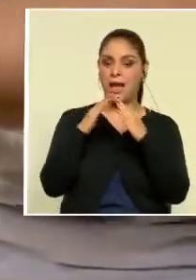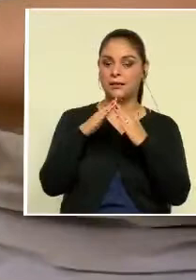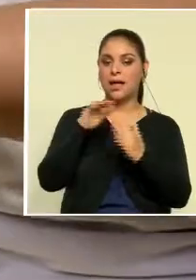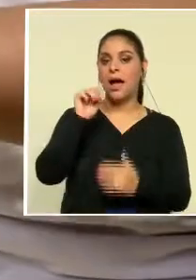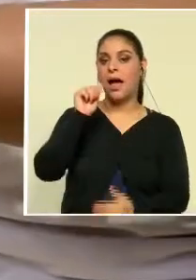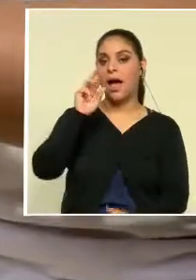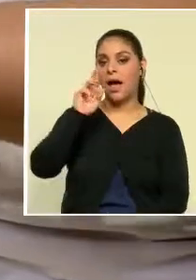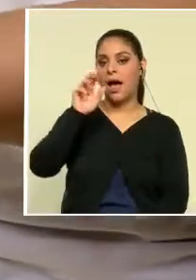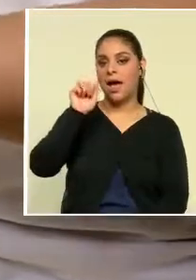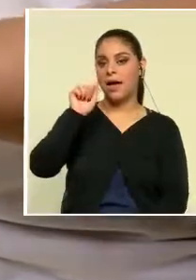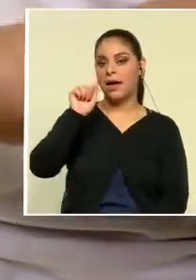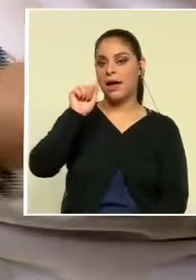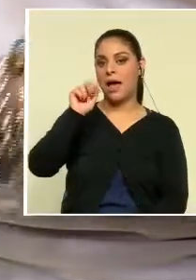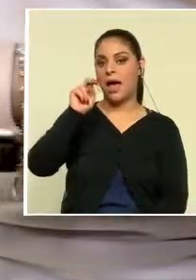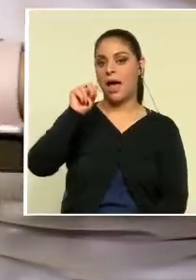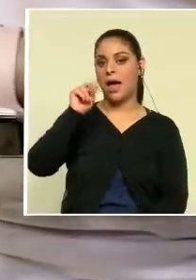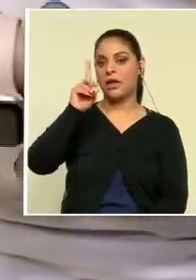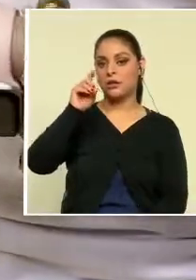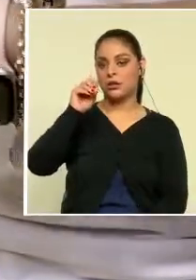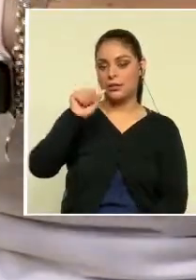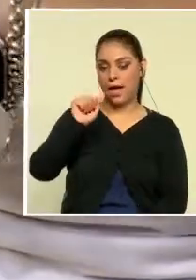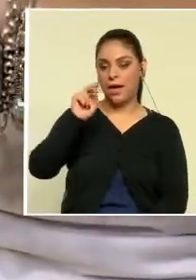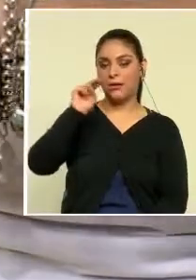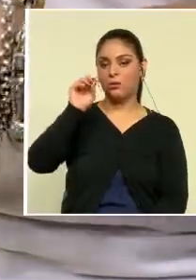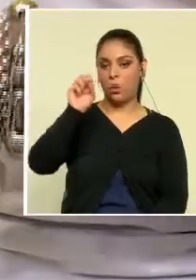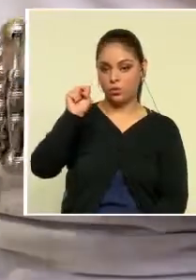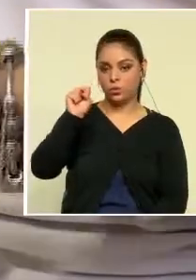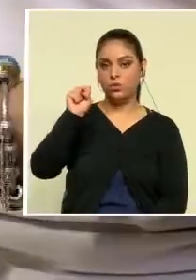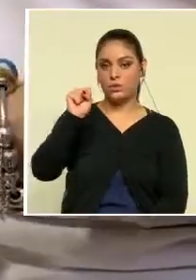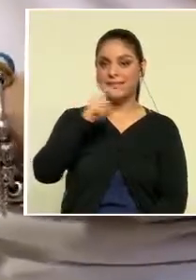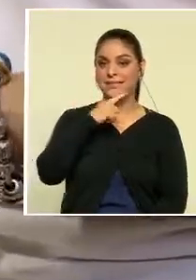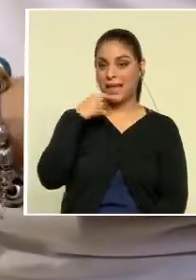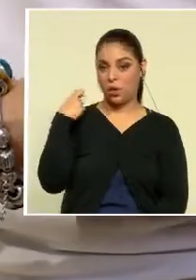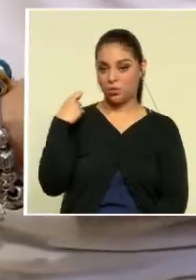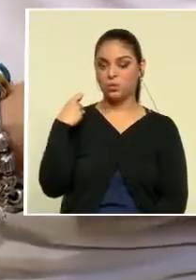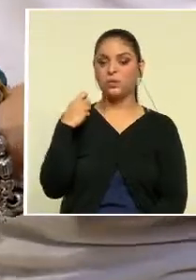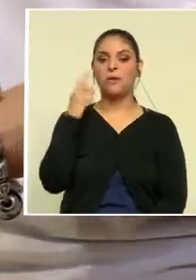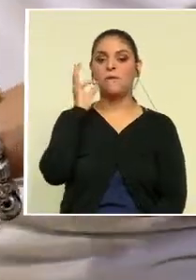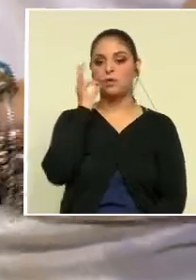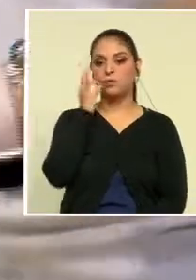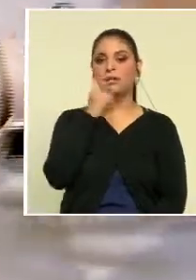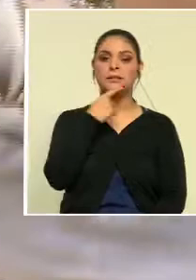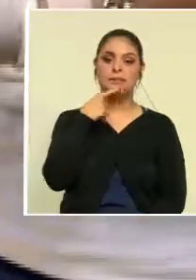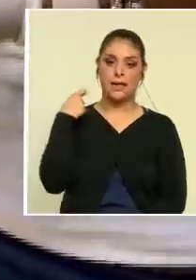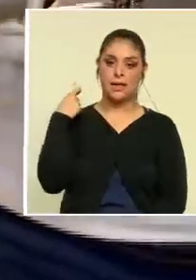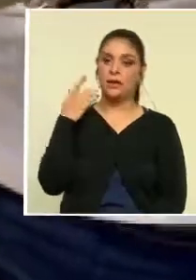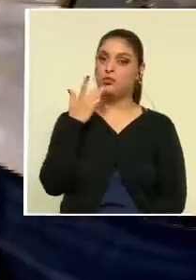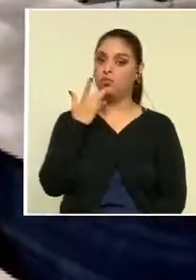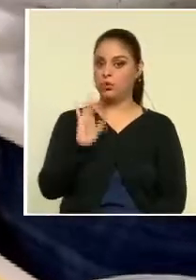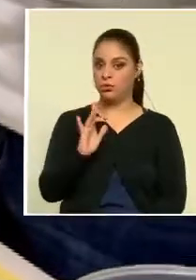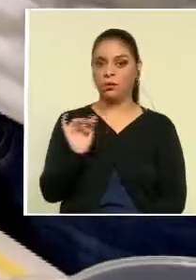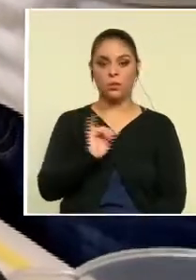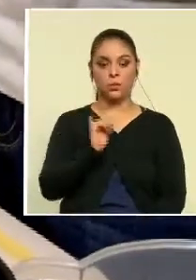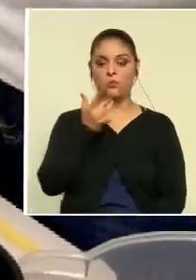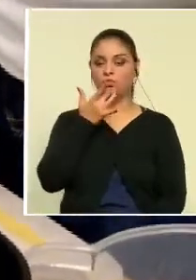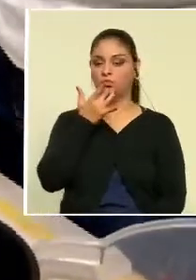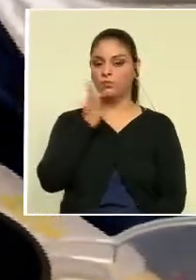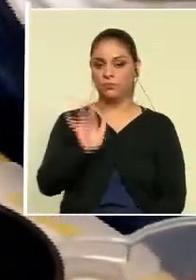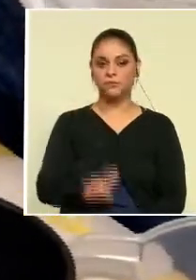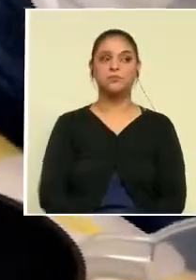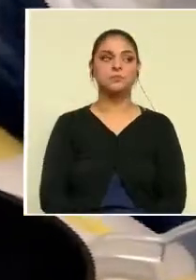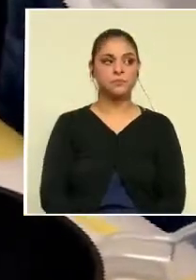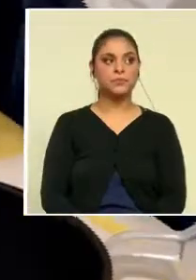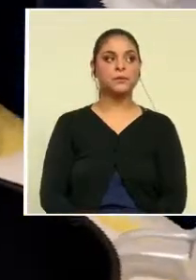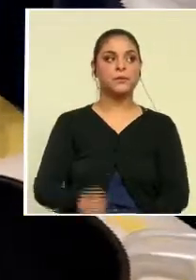así también verdad se acordaba a mí es un riquísimo bruce a secas y que son deliciosos entonces le